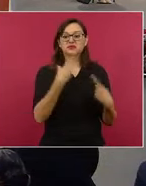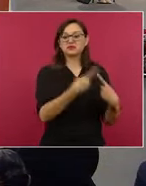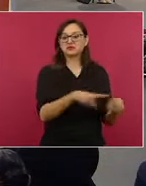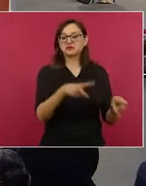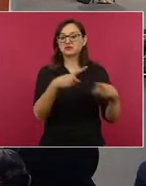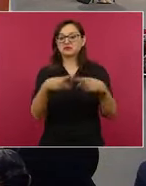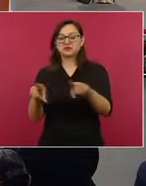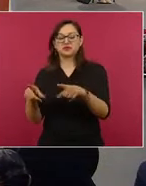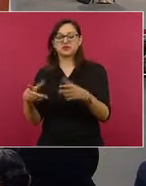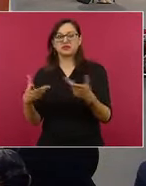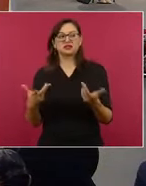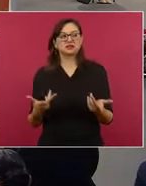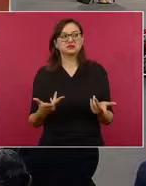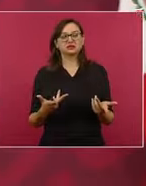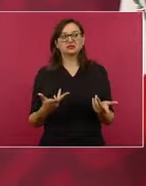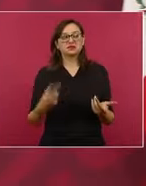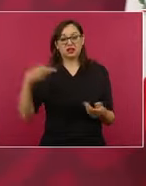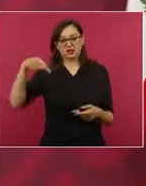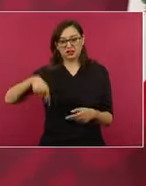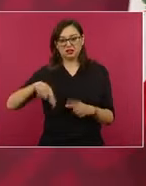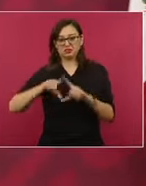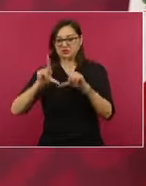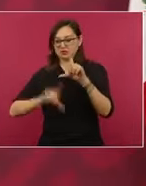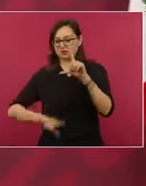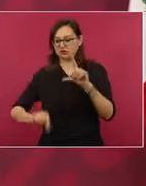con relación a México.